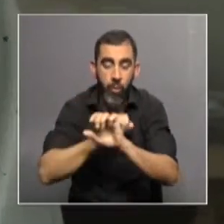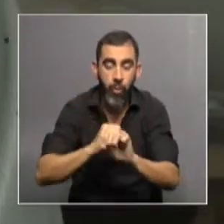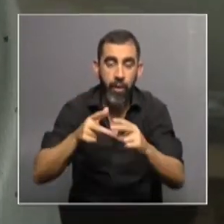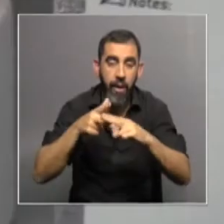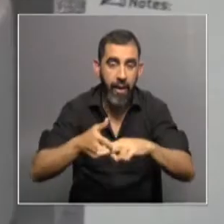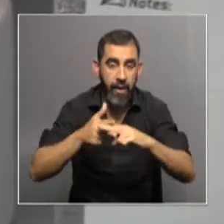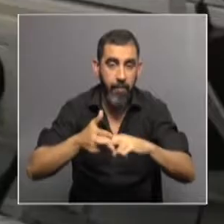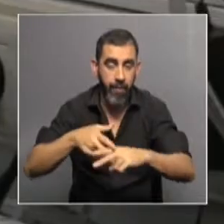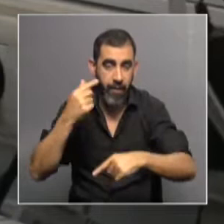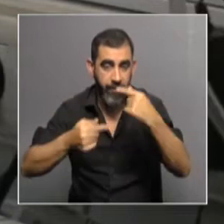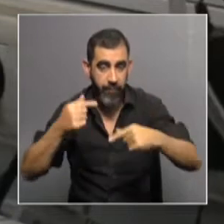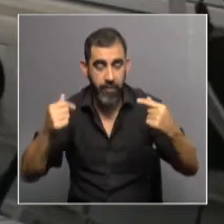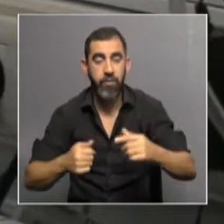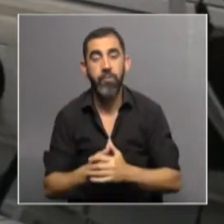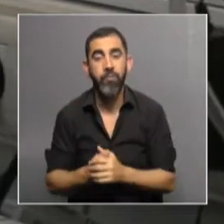herramientas